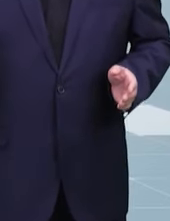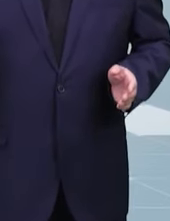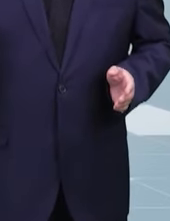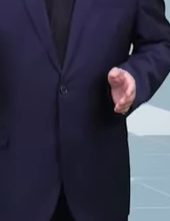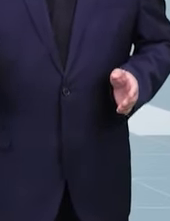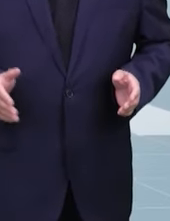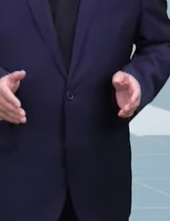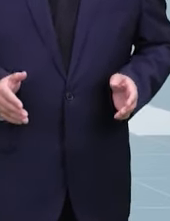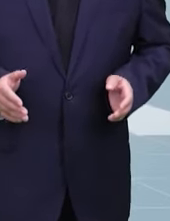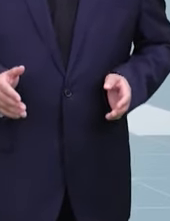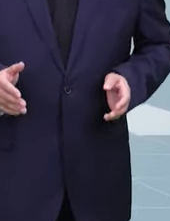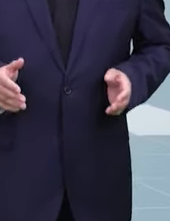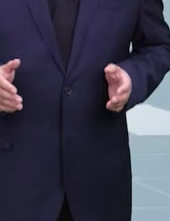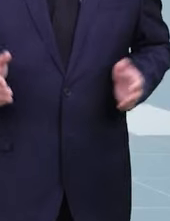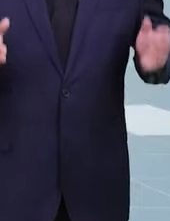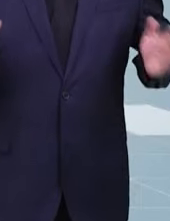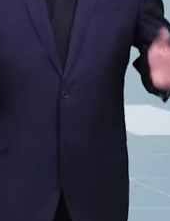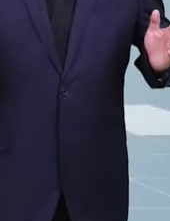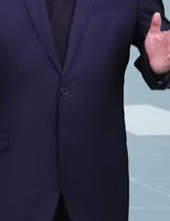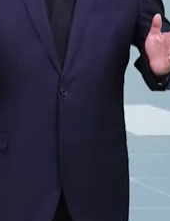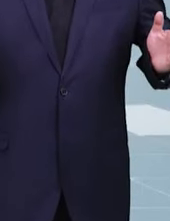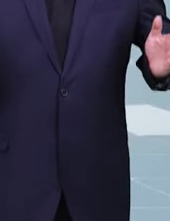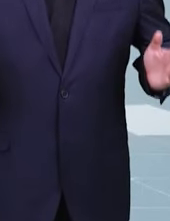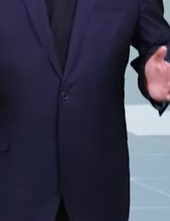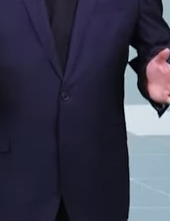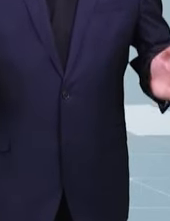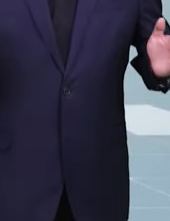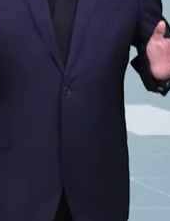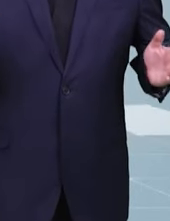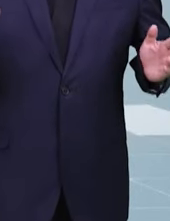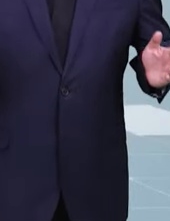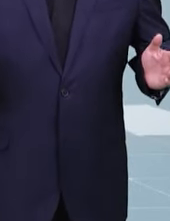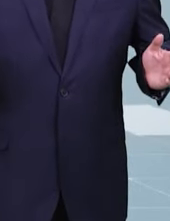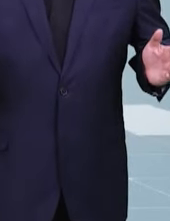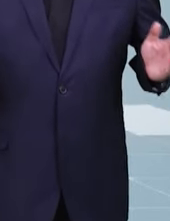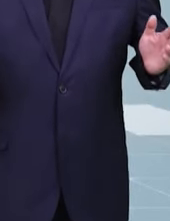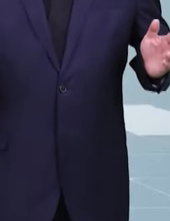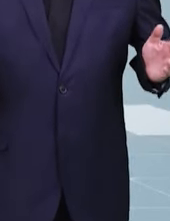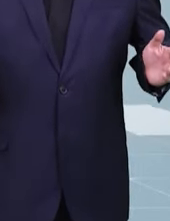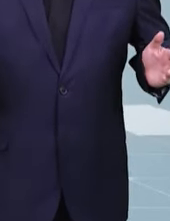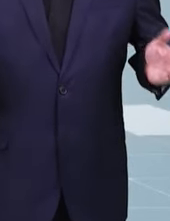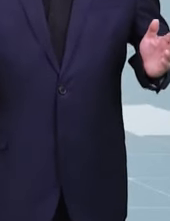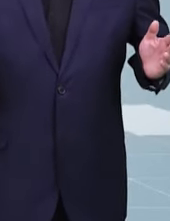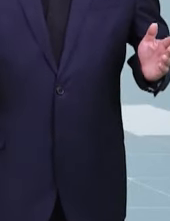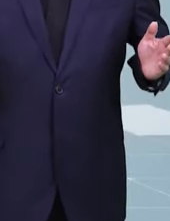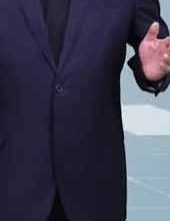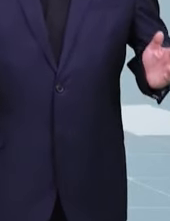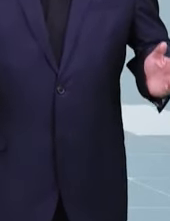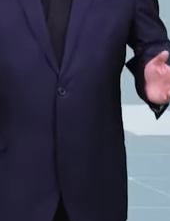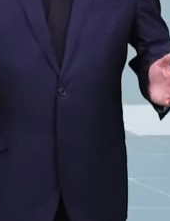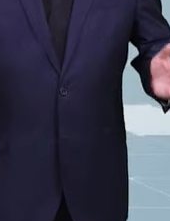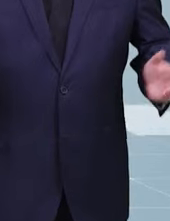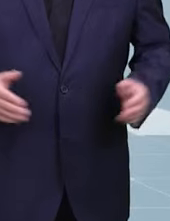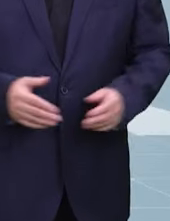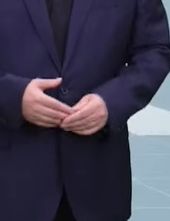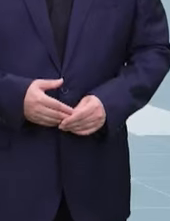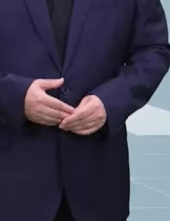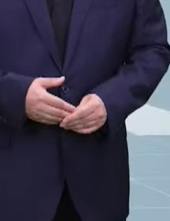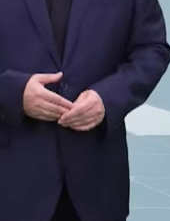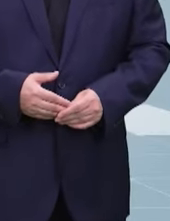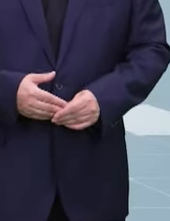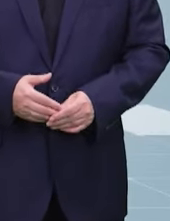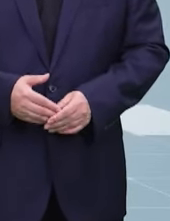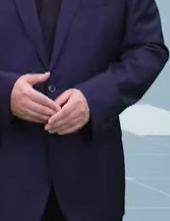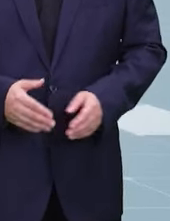y tanto las aplicaciones de consumo como las empresariales se verán revolucionadas estimamos que en el